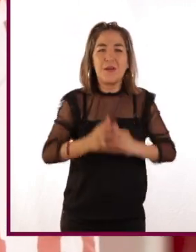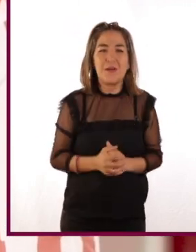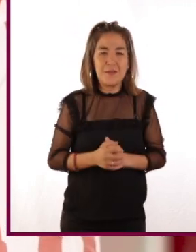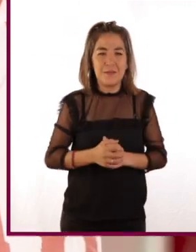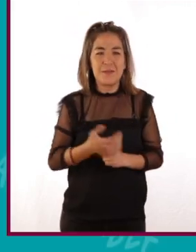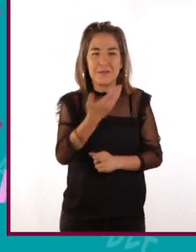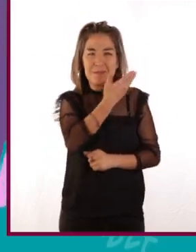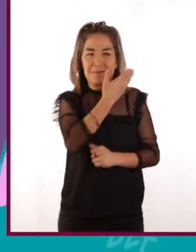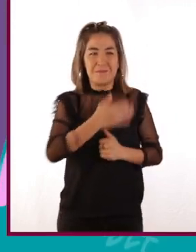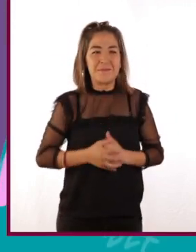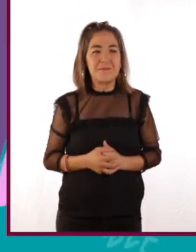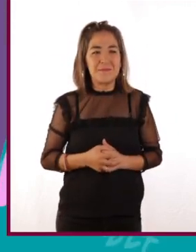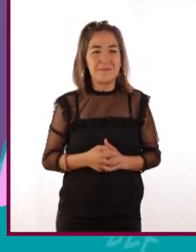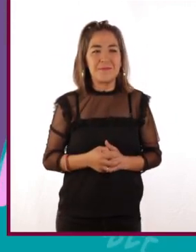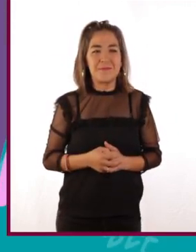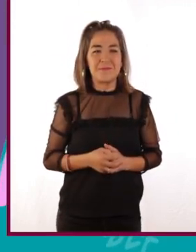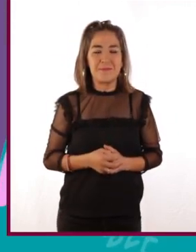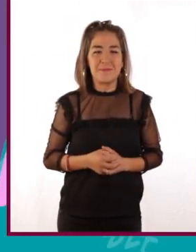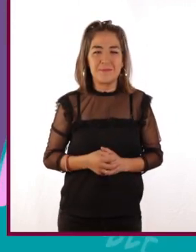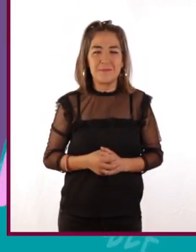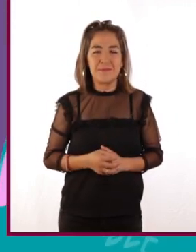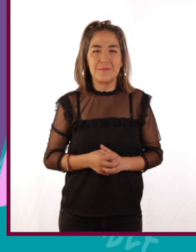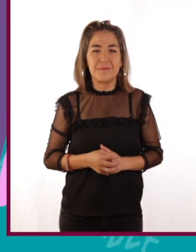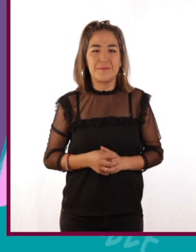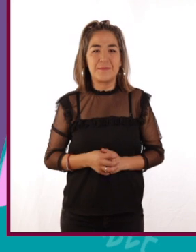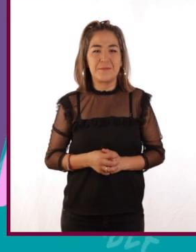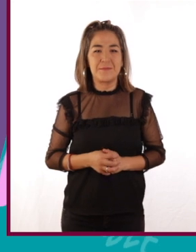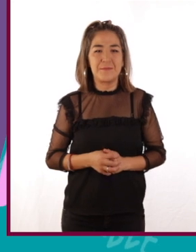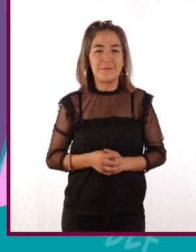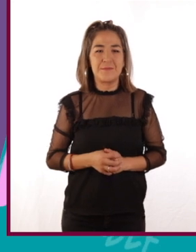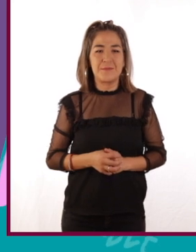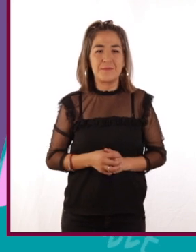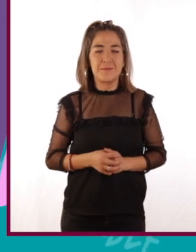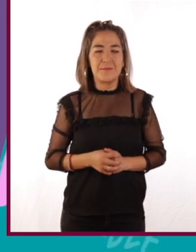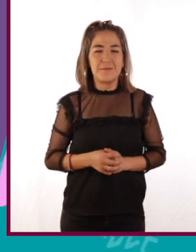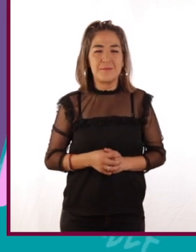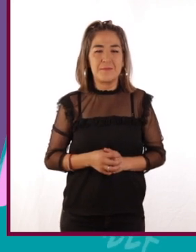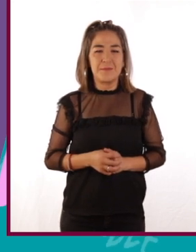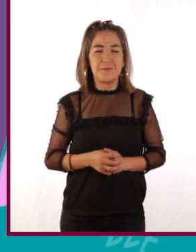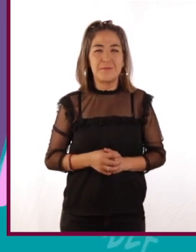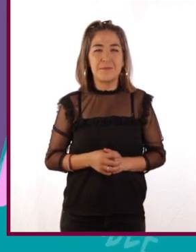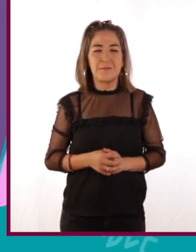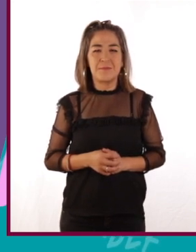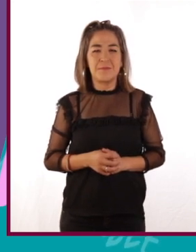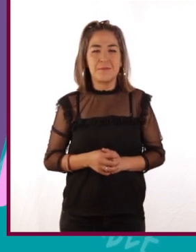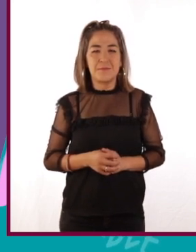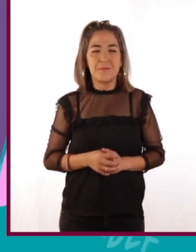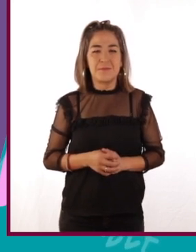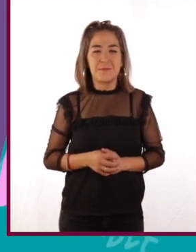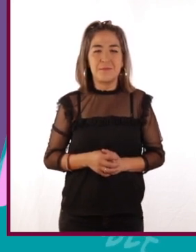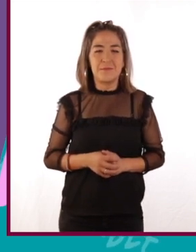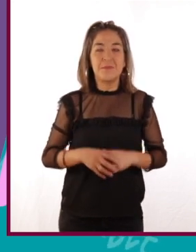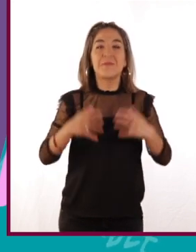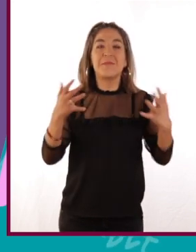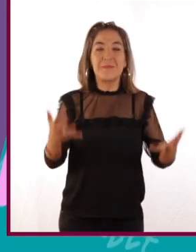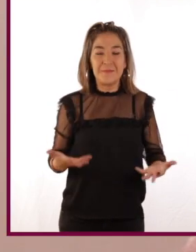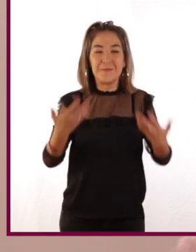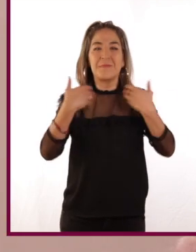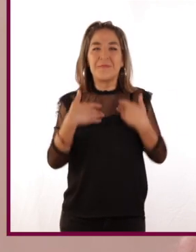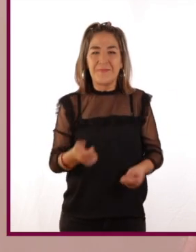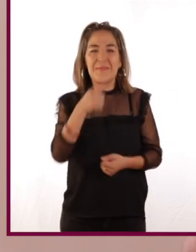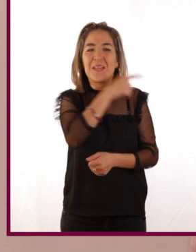ves? Inscrito. Decimos que un poliedro está inscrito en una esfera si sus vértices tocan la